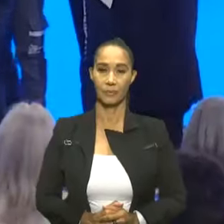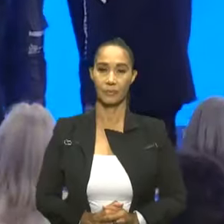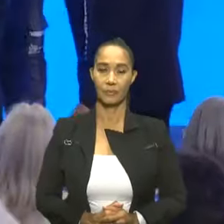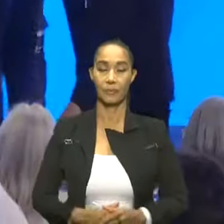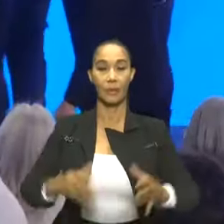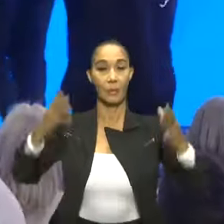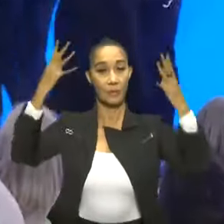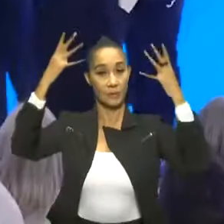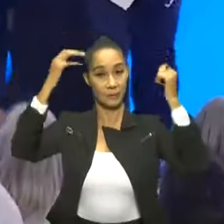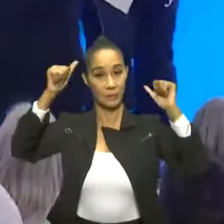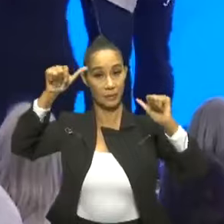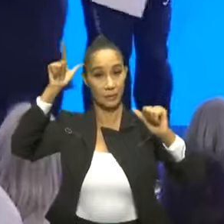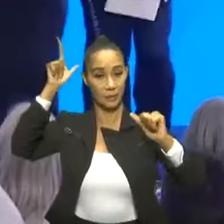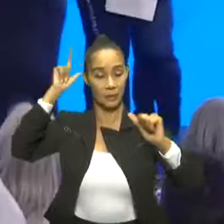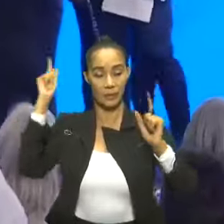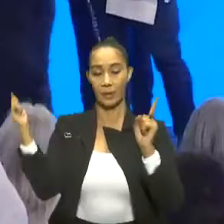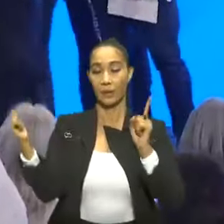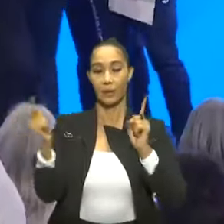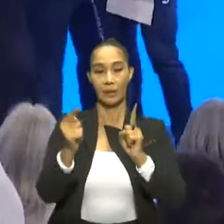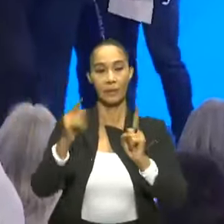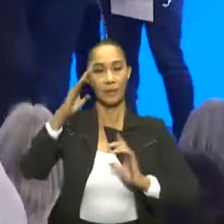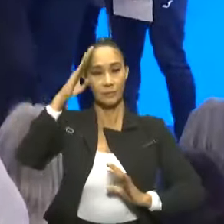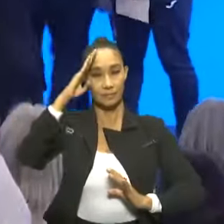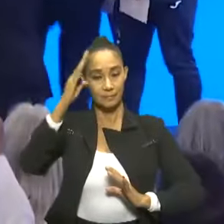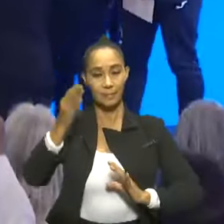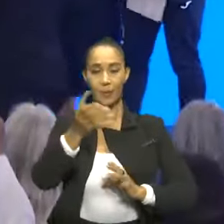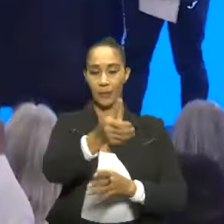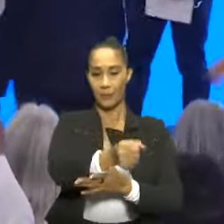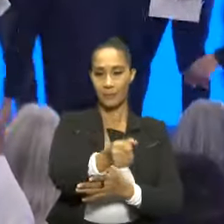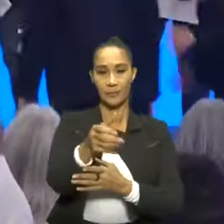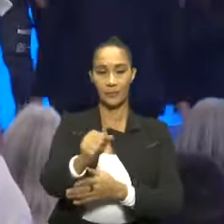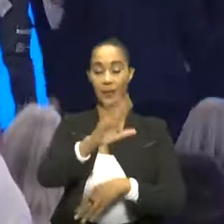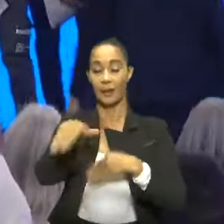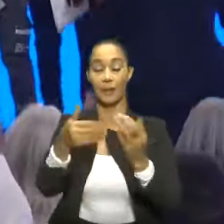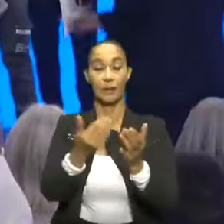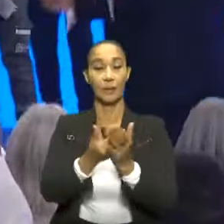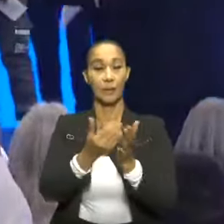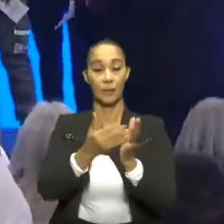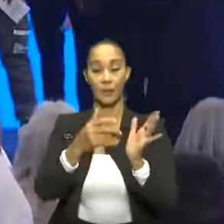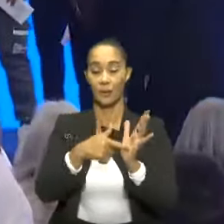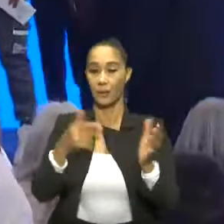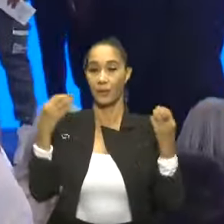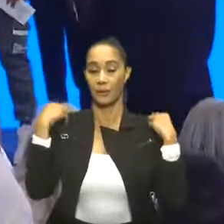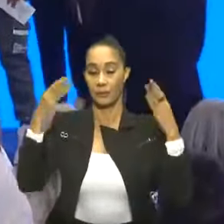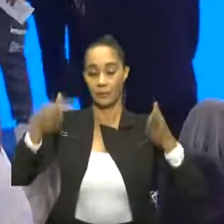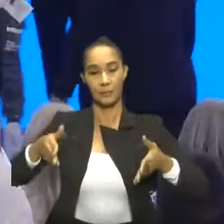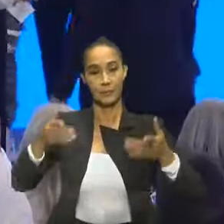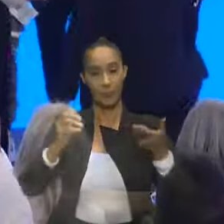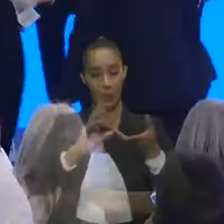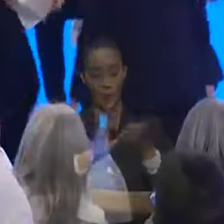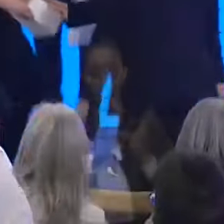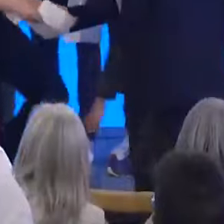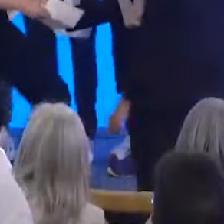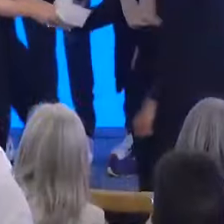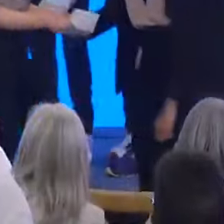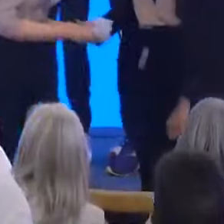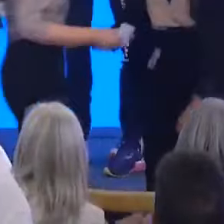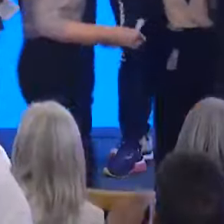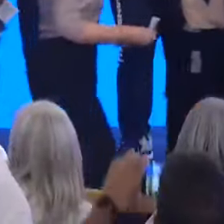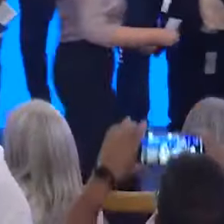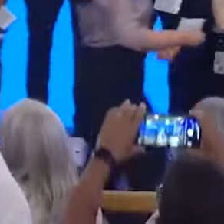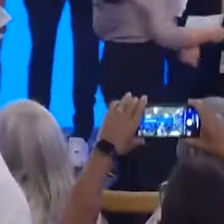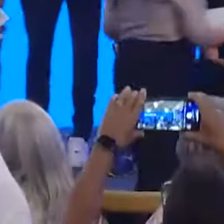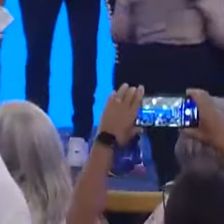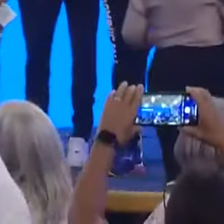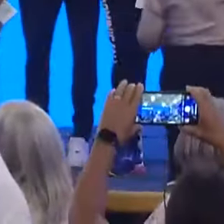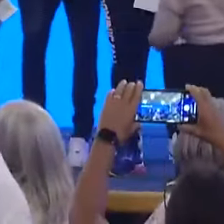Presidente Luis Abinader se acerca a saludar uno a uno a nuestras estrellas olímpicas y a su vez hacer